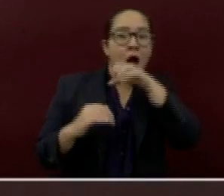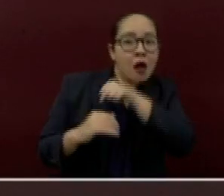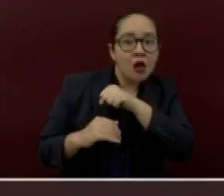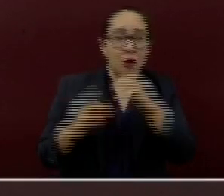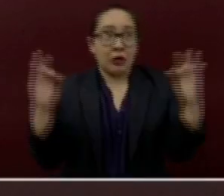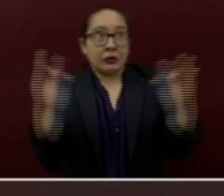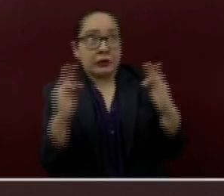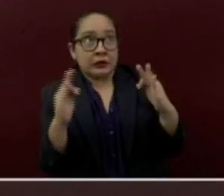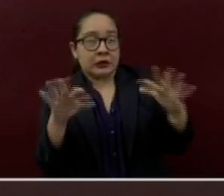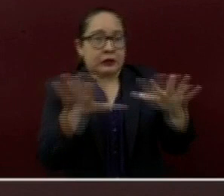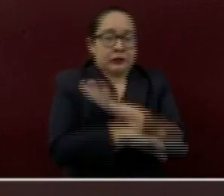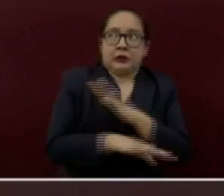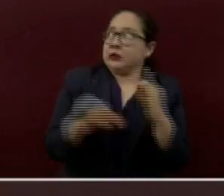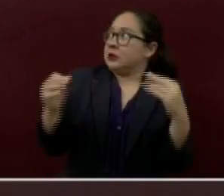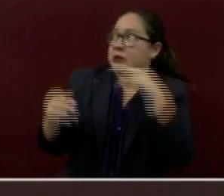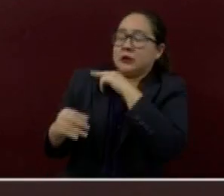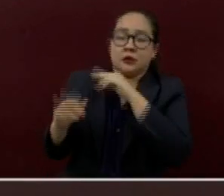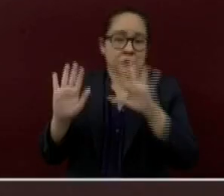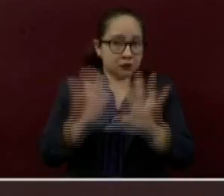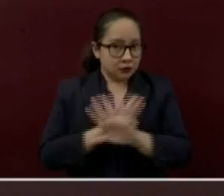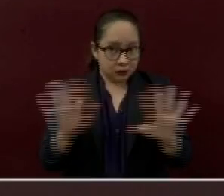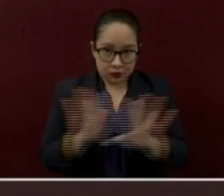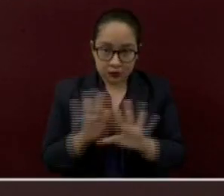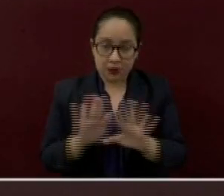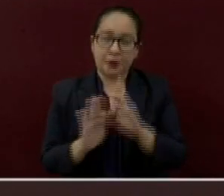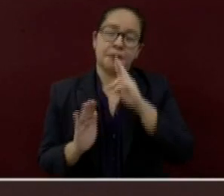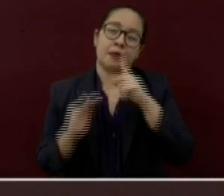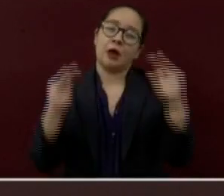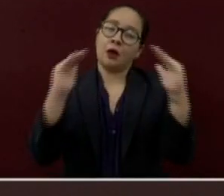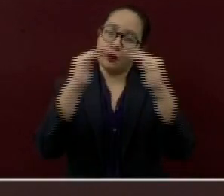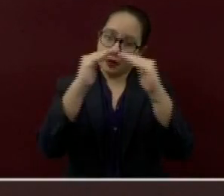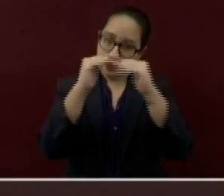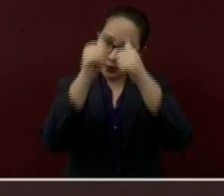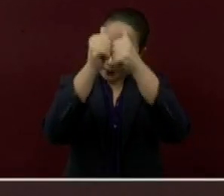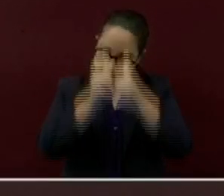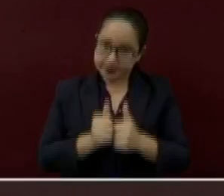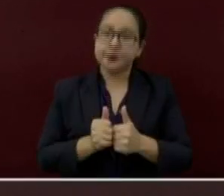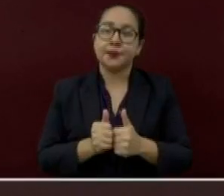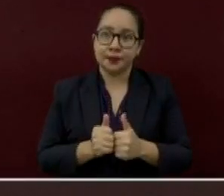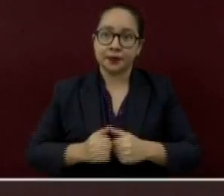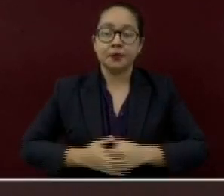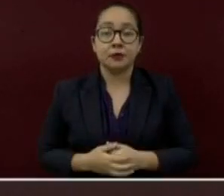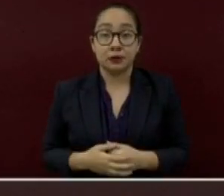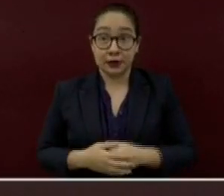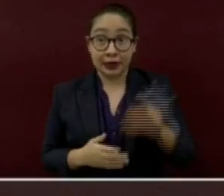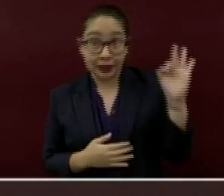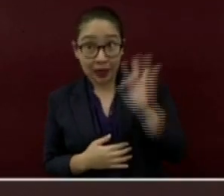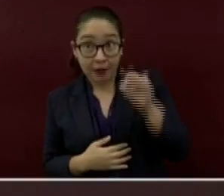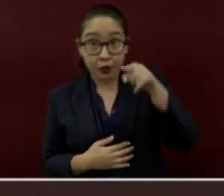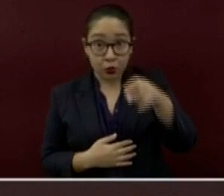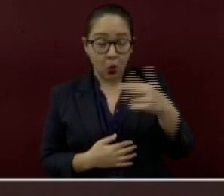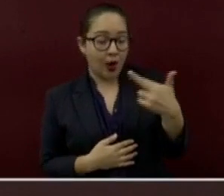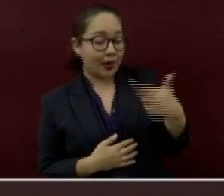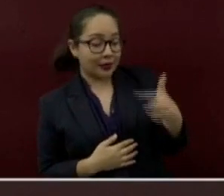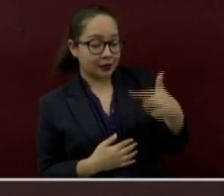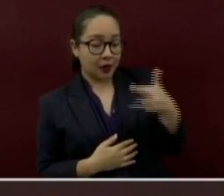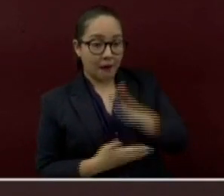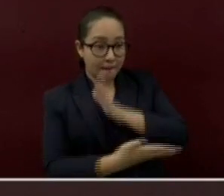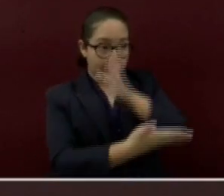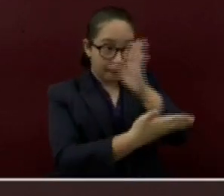temperatura y de preferencia que desee en casa si acude a restaurantes